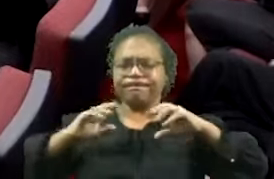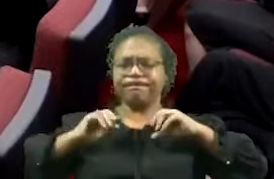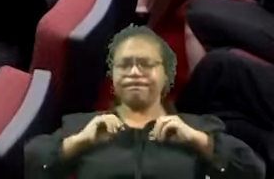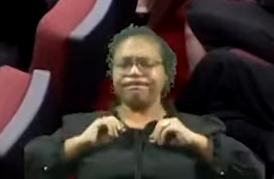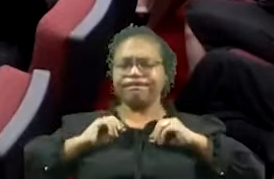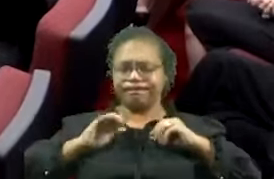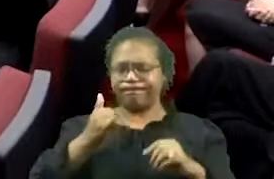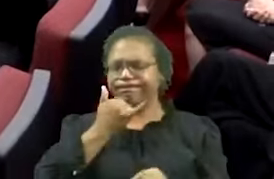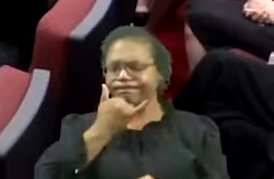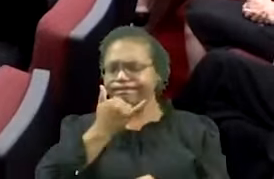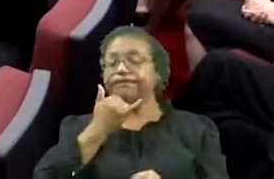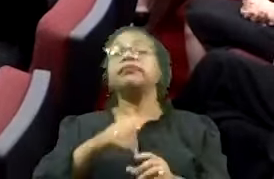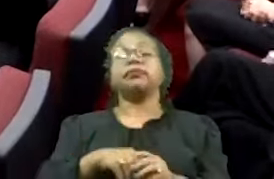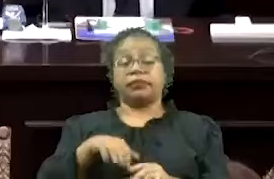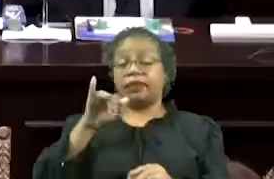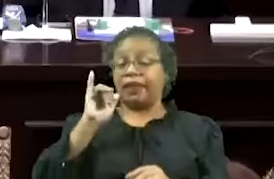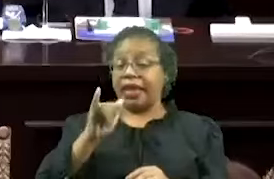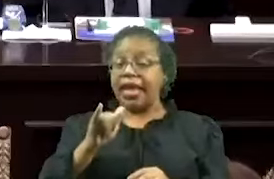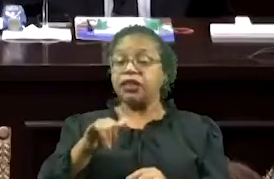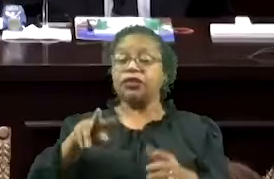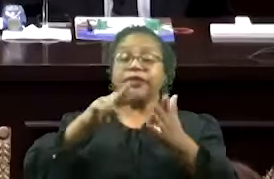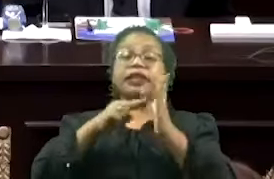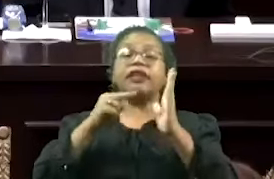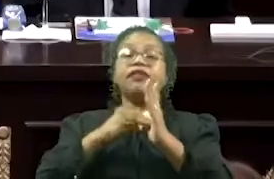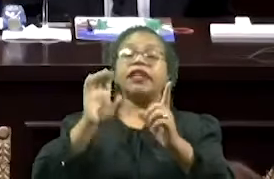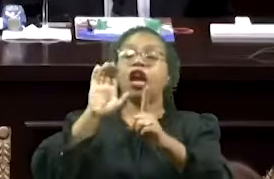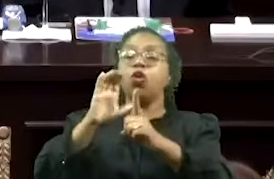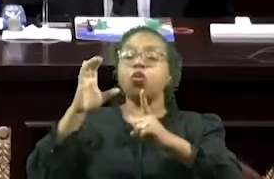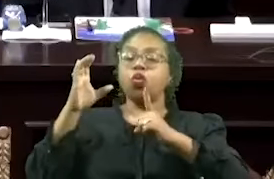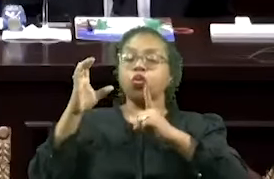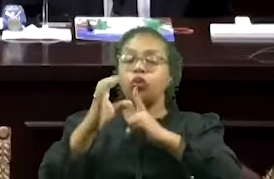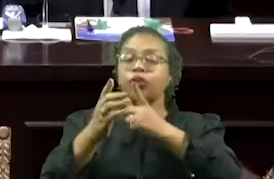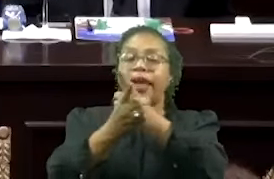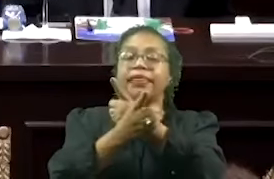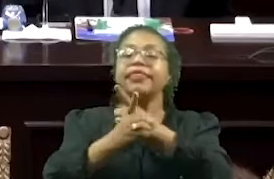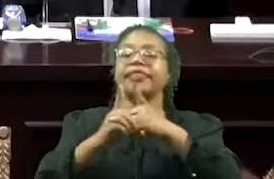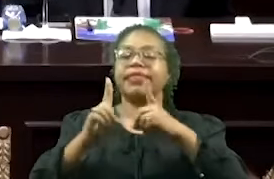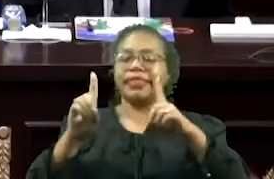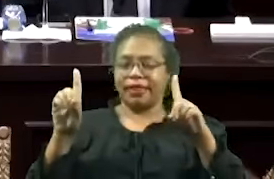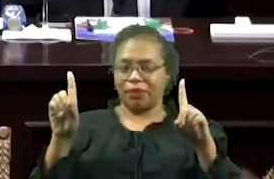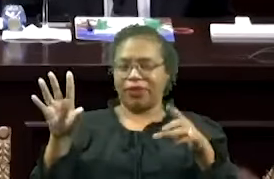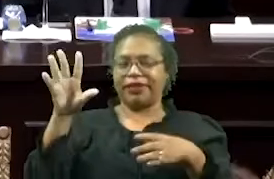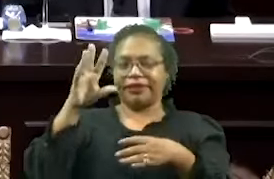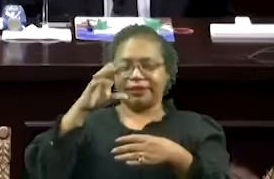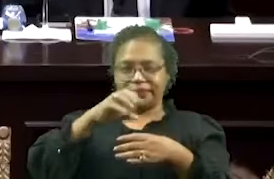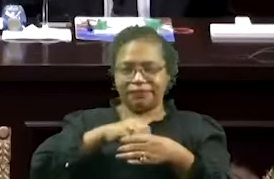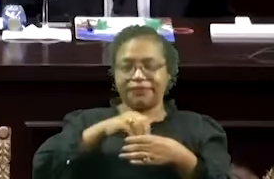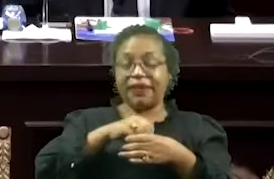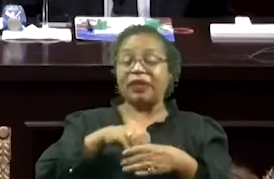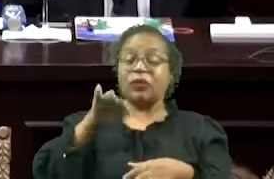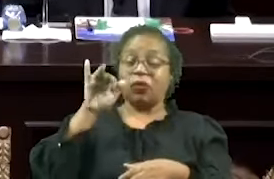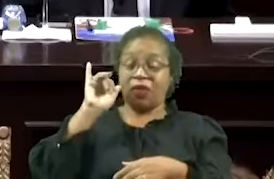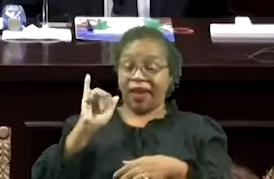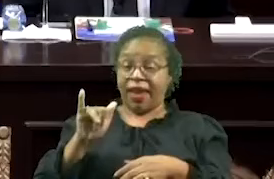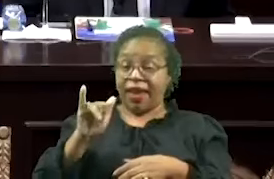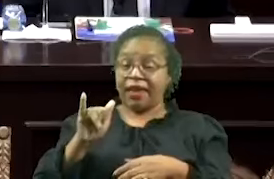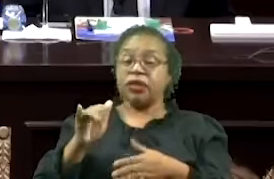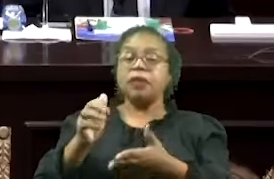rectificar esta cultura democrática que comparto con la gran mayoría de Los dominicanos es la que me ha impulsado a